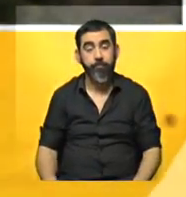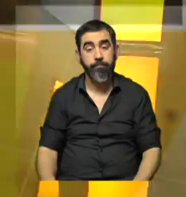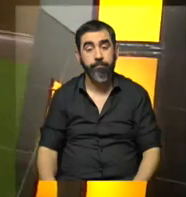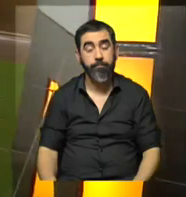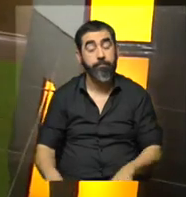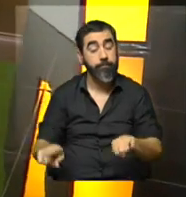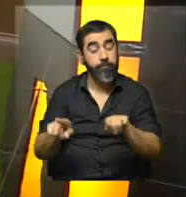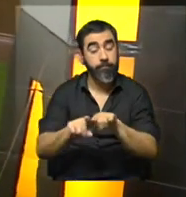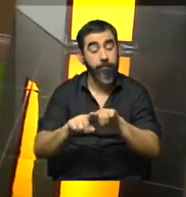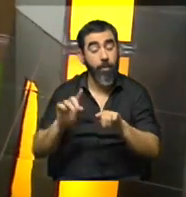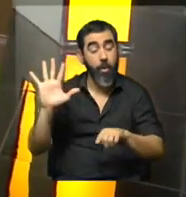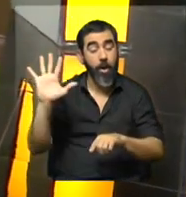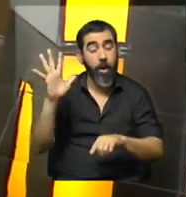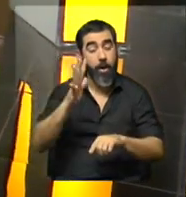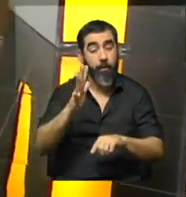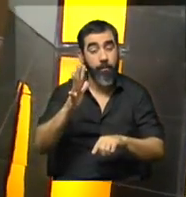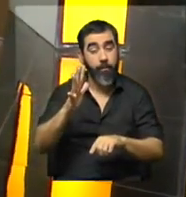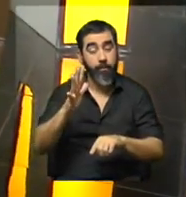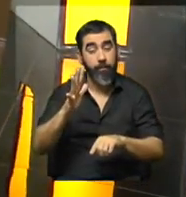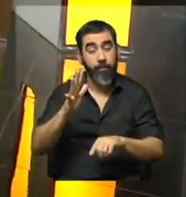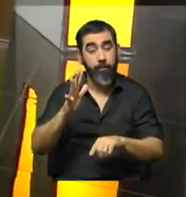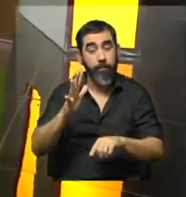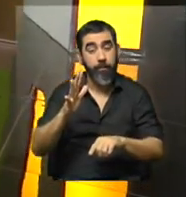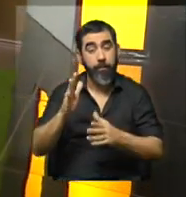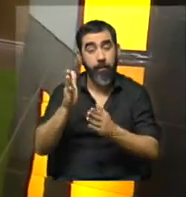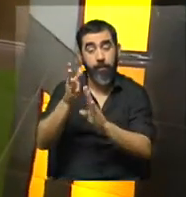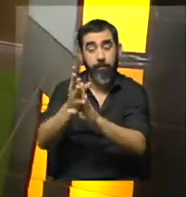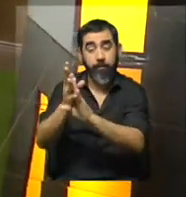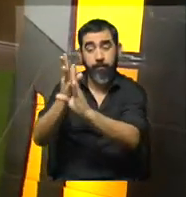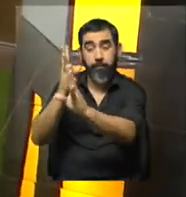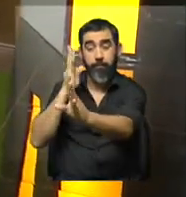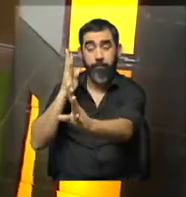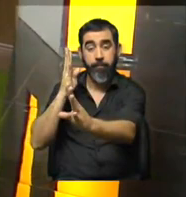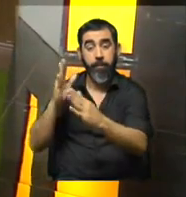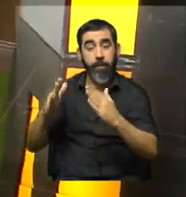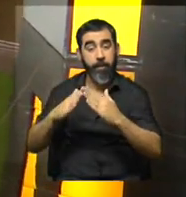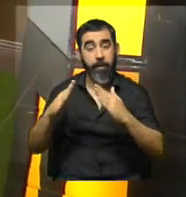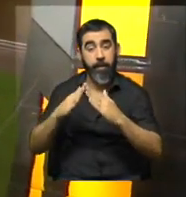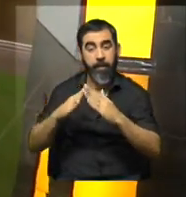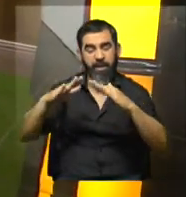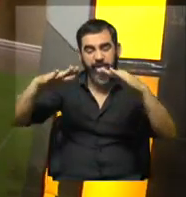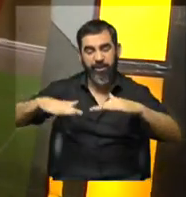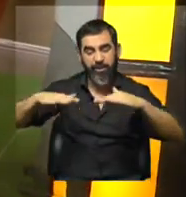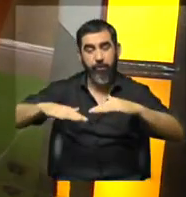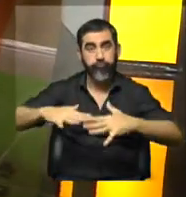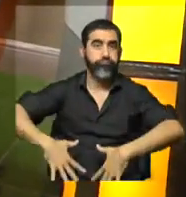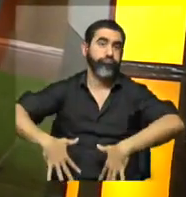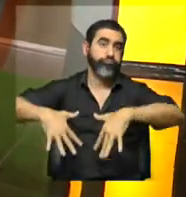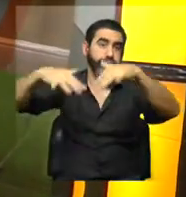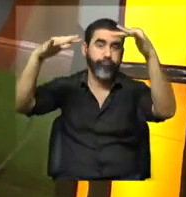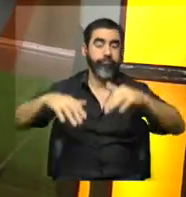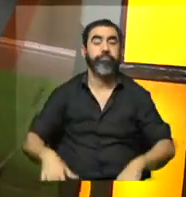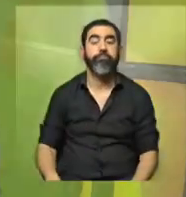mismo ligustro que se usaba, que espero que cada vez se use menos, de medianera, ¿no? De plantita ornamental, ese chiquito que crece y hace estos estragos. Eso